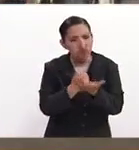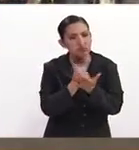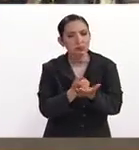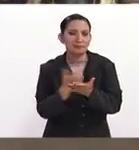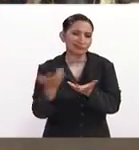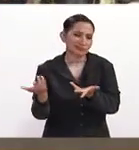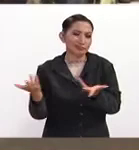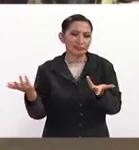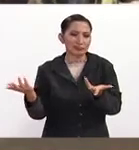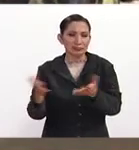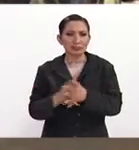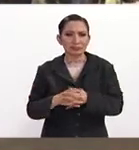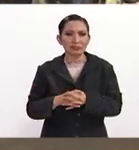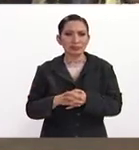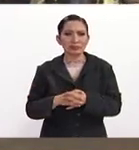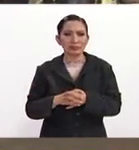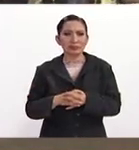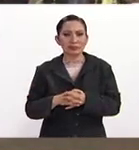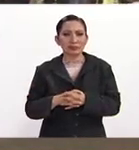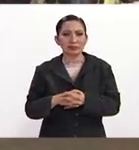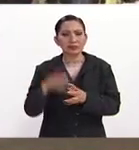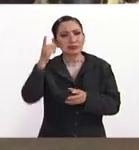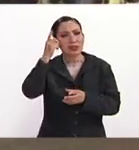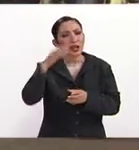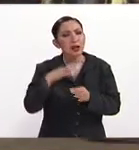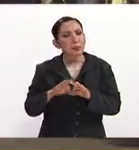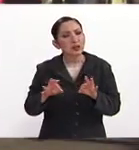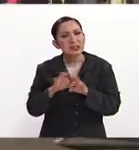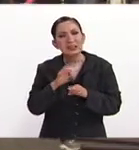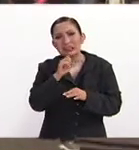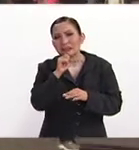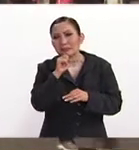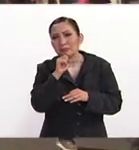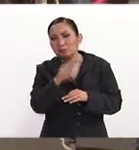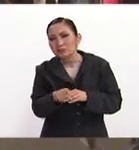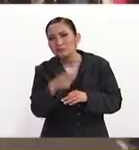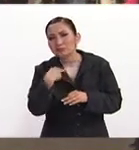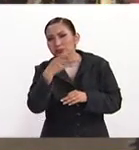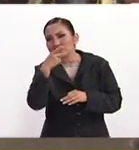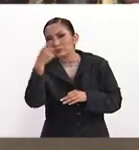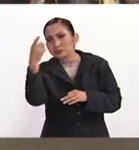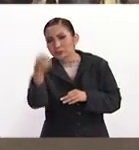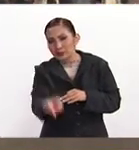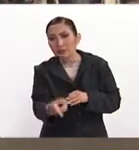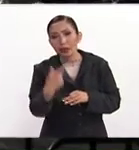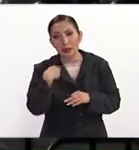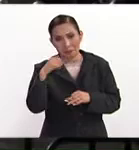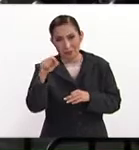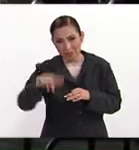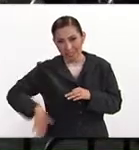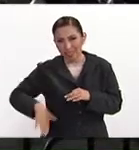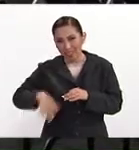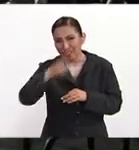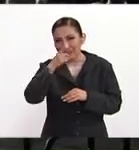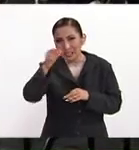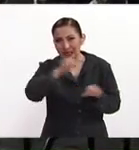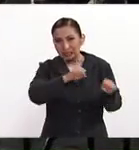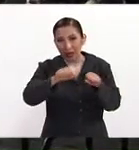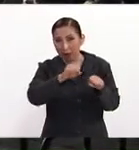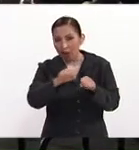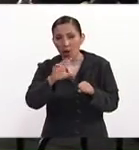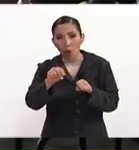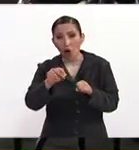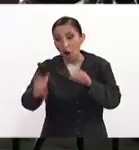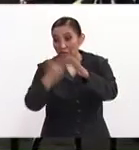Entonces, director, y es muy importante también mencionar que, así como usted ha mencionado que este sismo puede